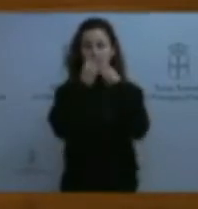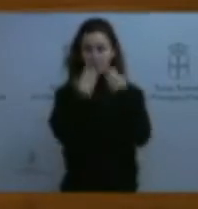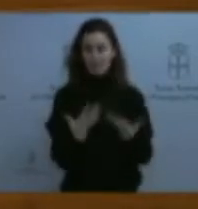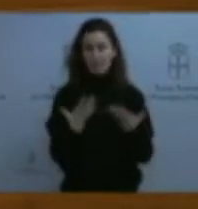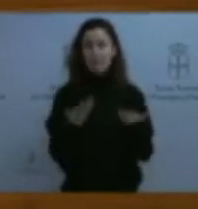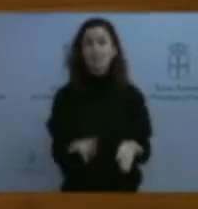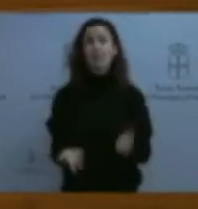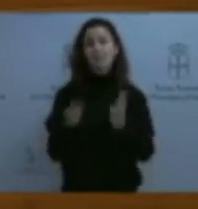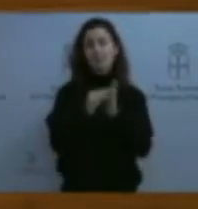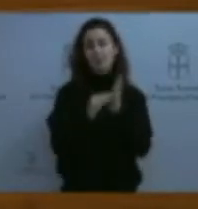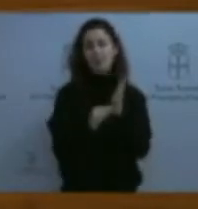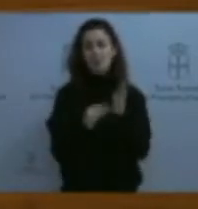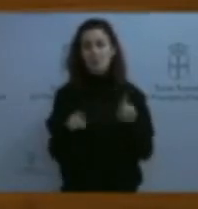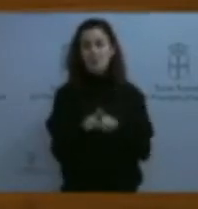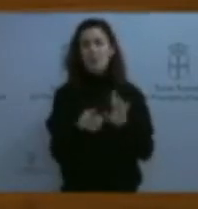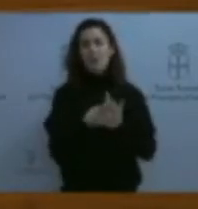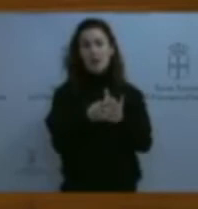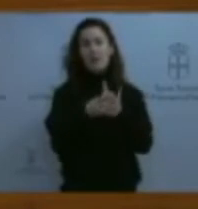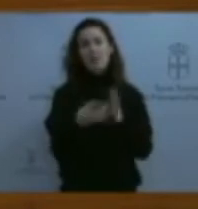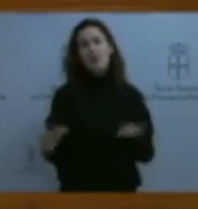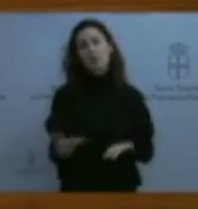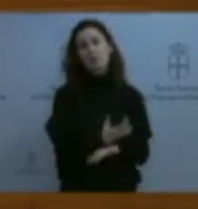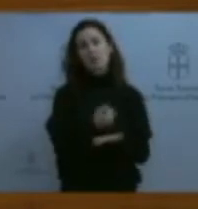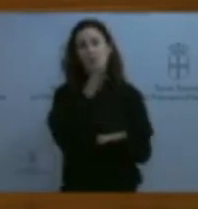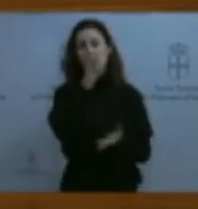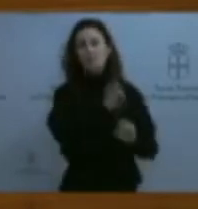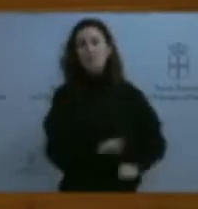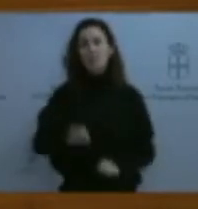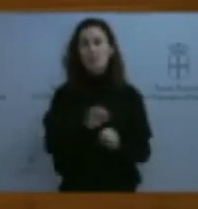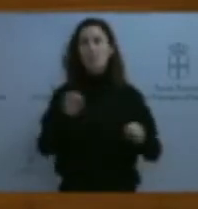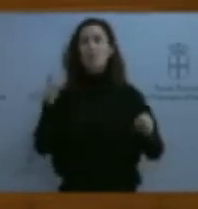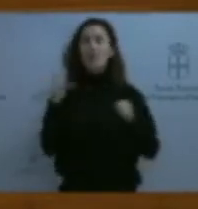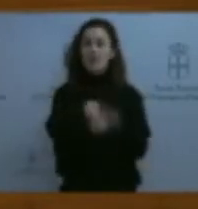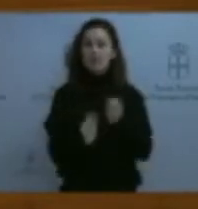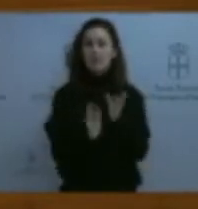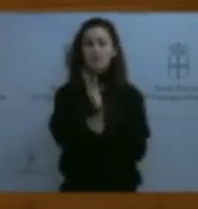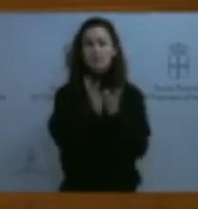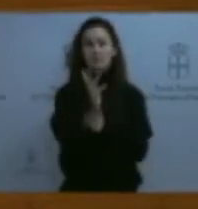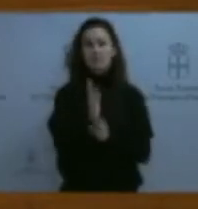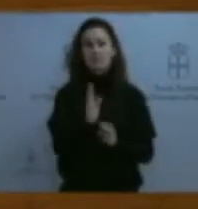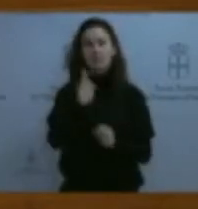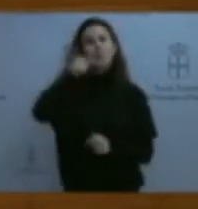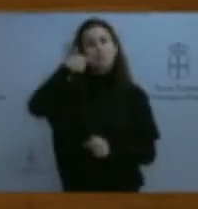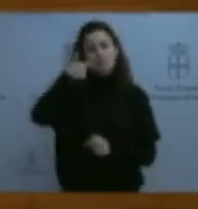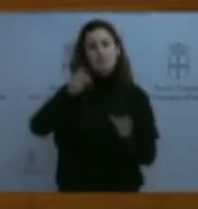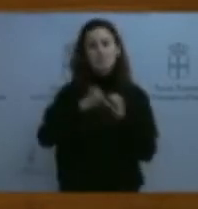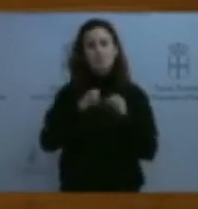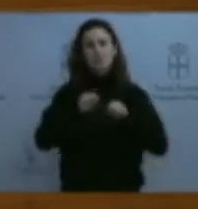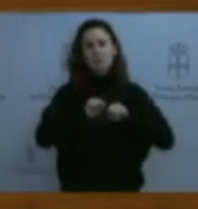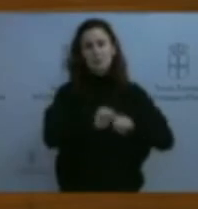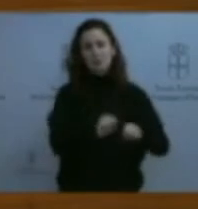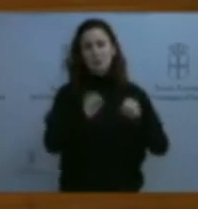implica también todo lo que tiene que ver con la protección contra incendios, desde centralitas, grupos de presión, redes de